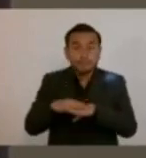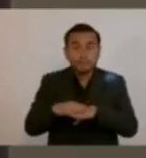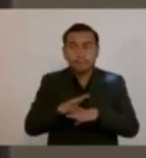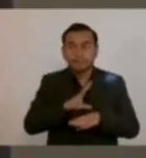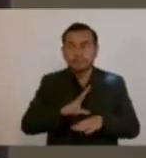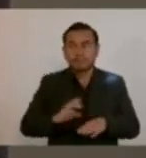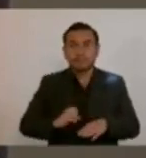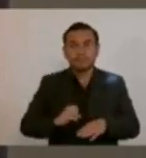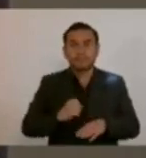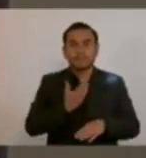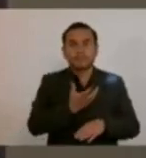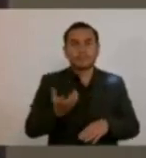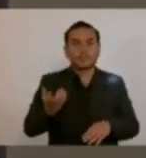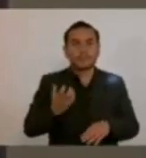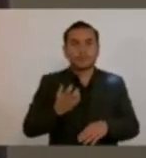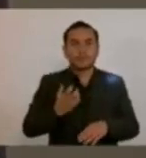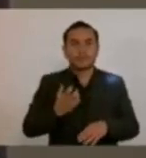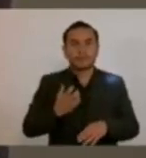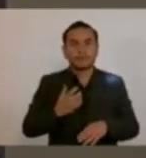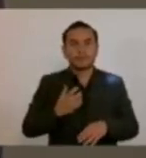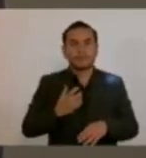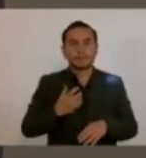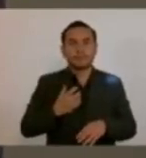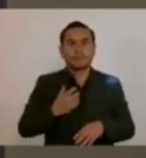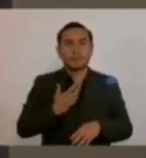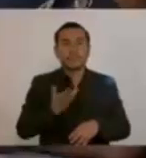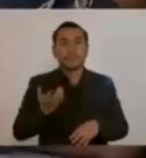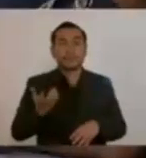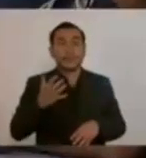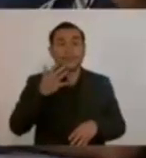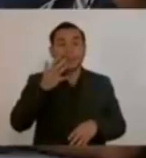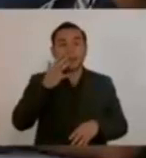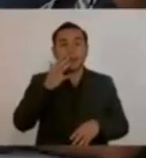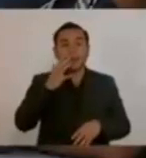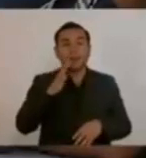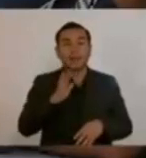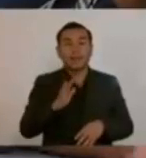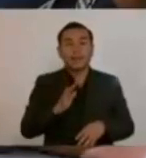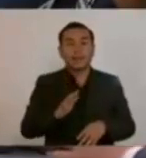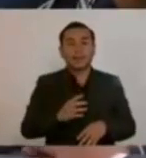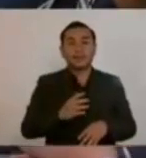tratar de contener el contagio de ese caso si se encuentra y cuando se encuentre.